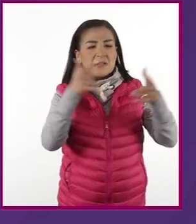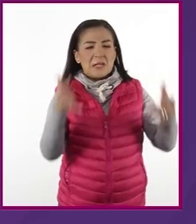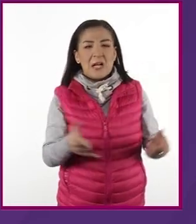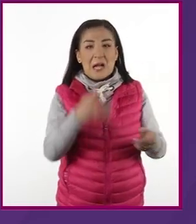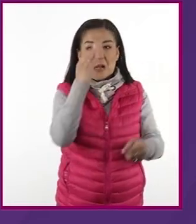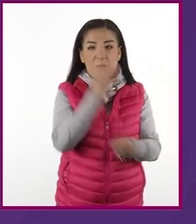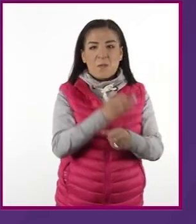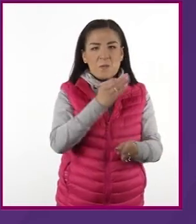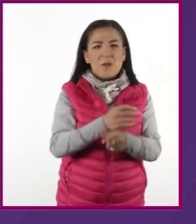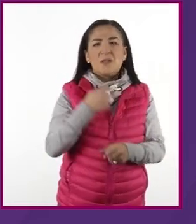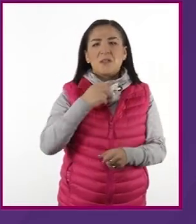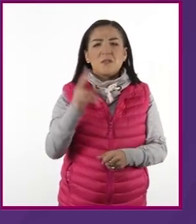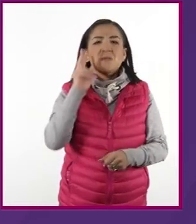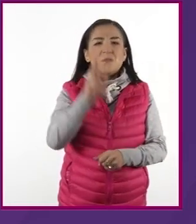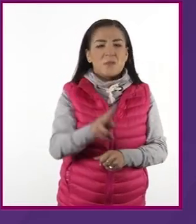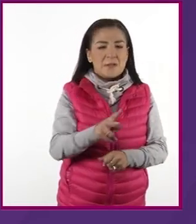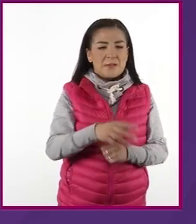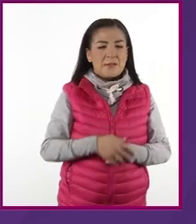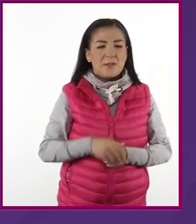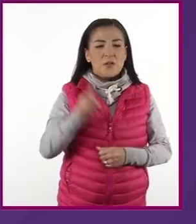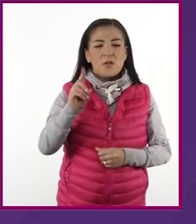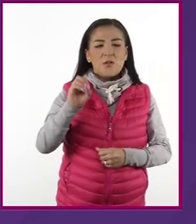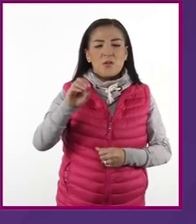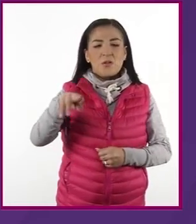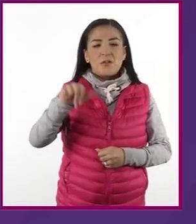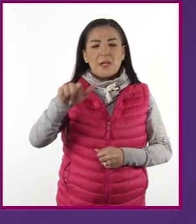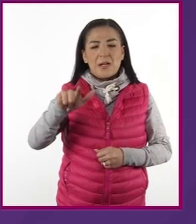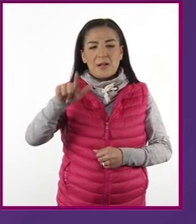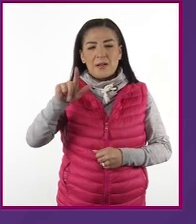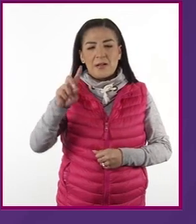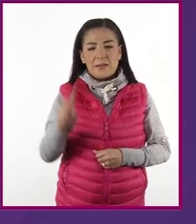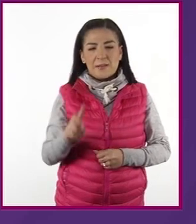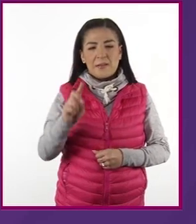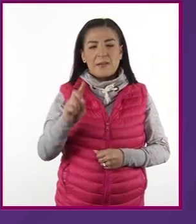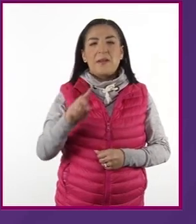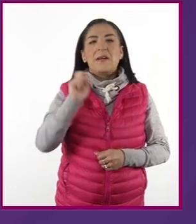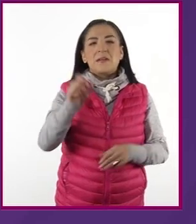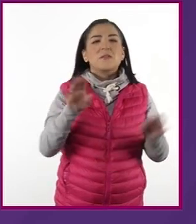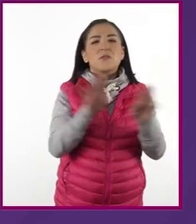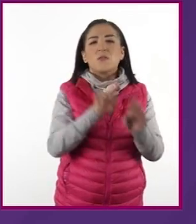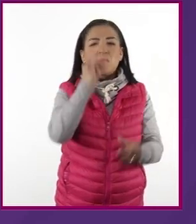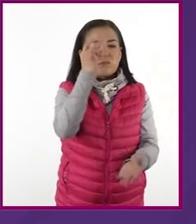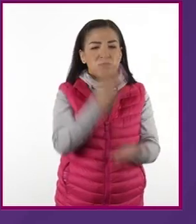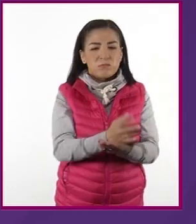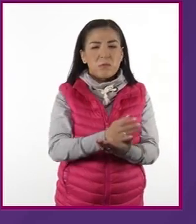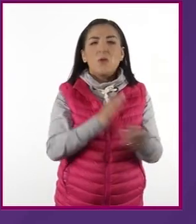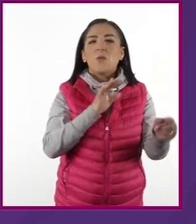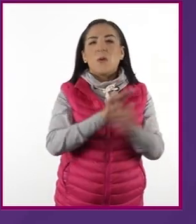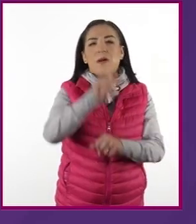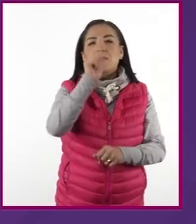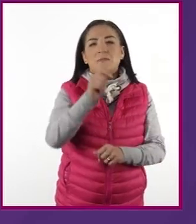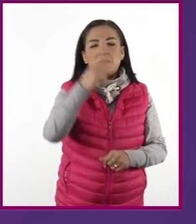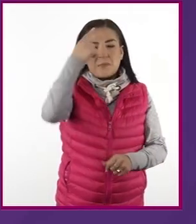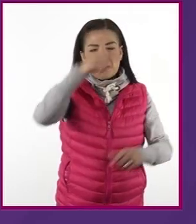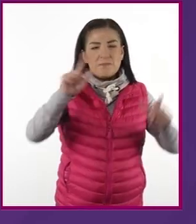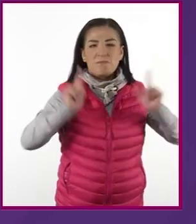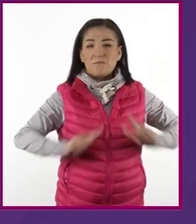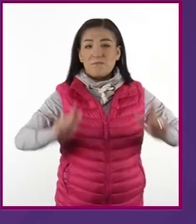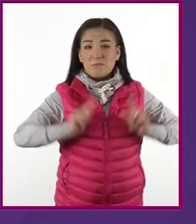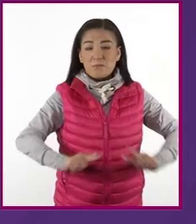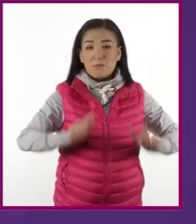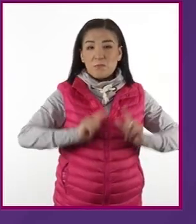Donald Alfred Yates, es la única antología policial latinoamericana